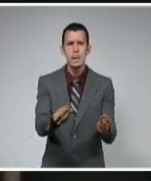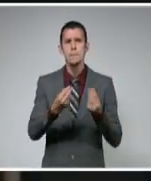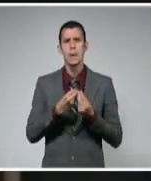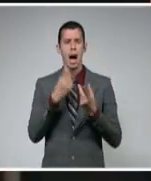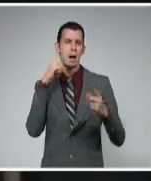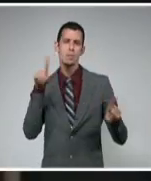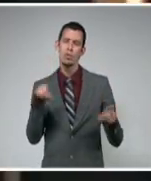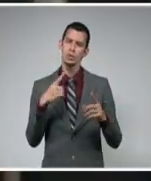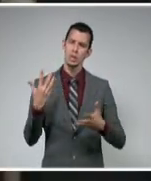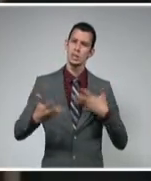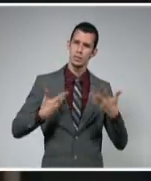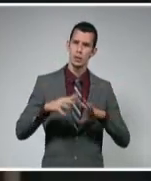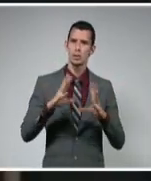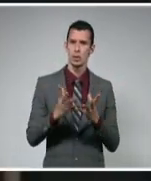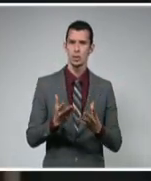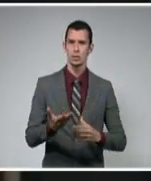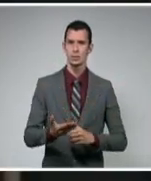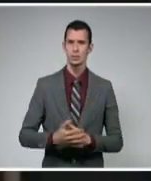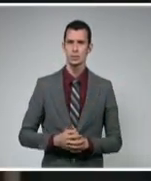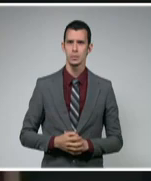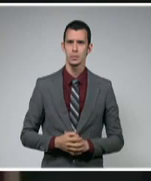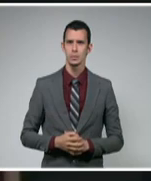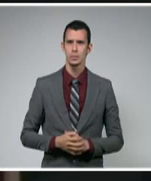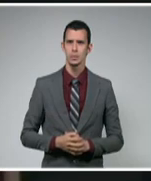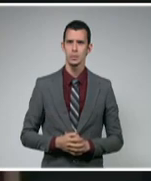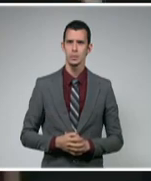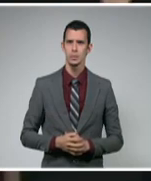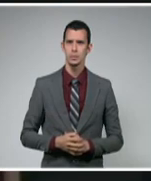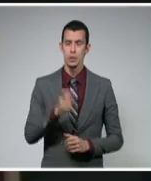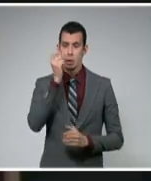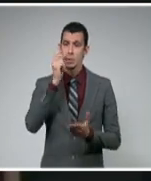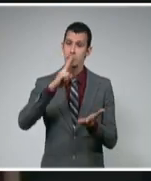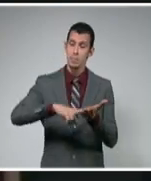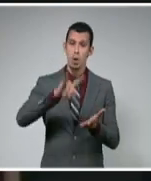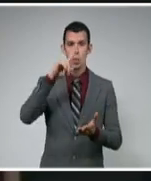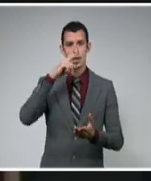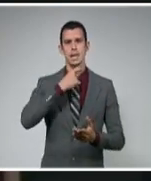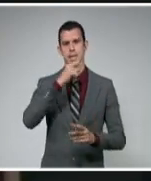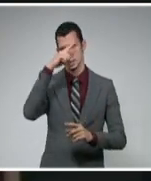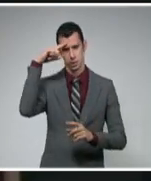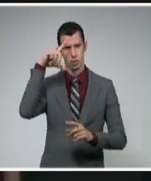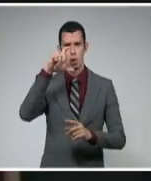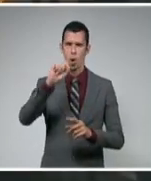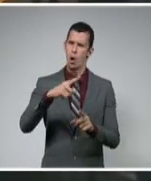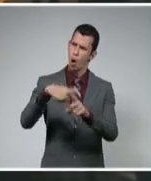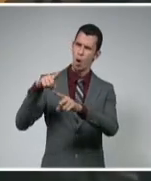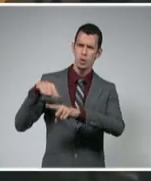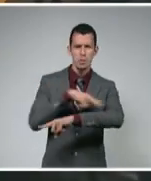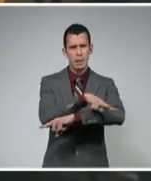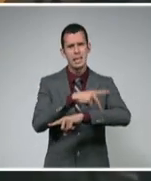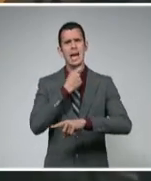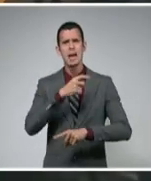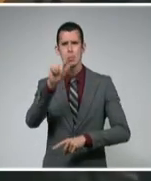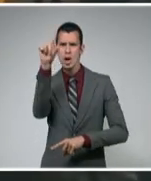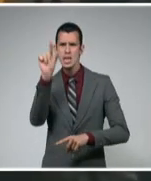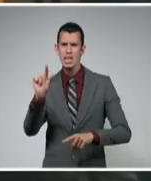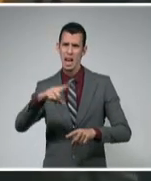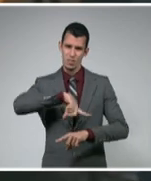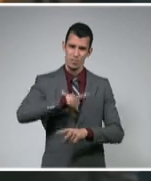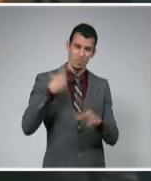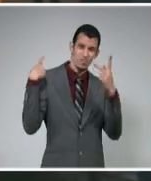ámbito de la música académica. Es miembro de honor de la UNESCO, del Instituto Italo-Latinoamericano de la Academia de Bellas Artes de